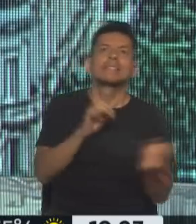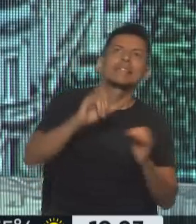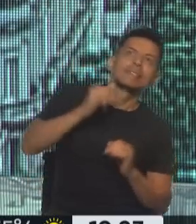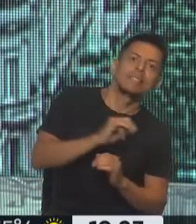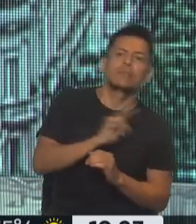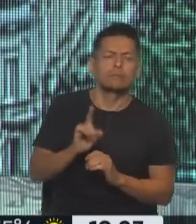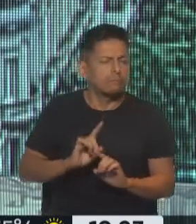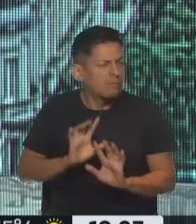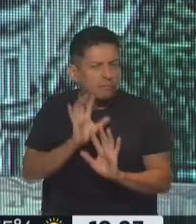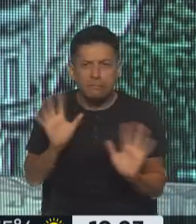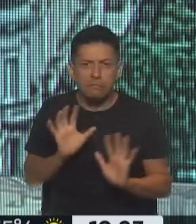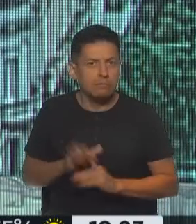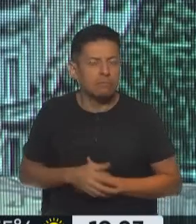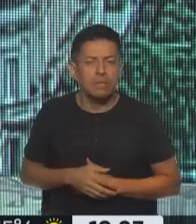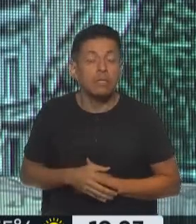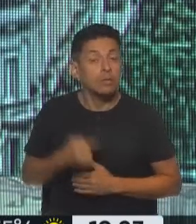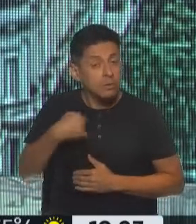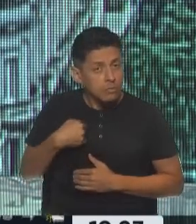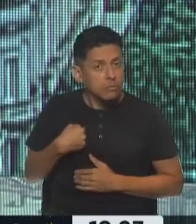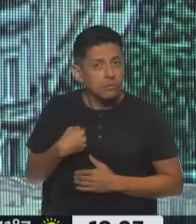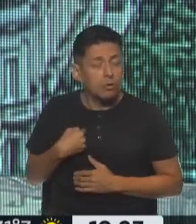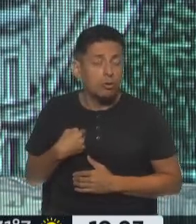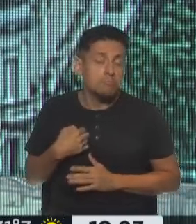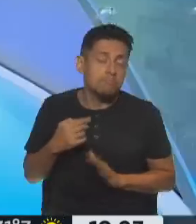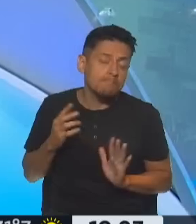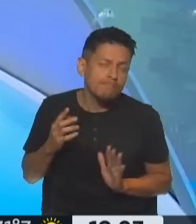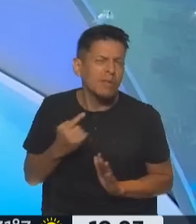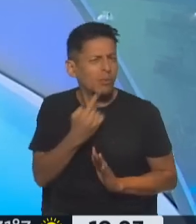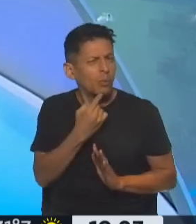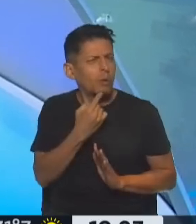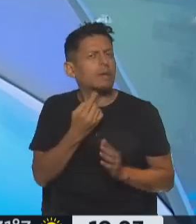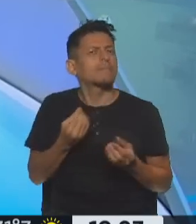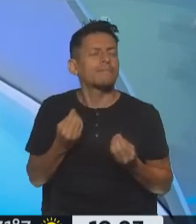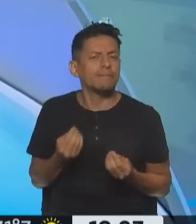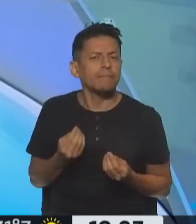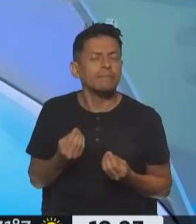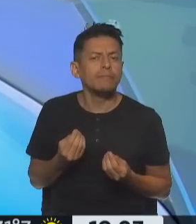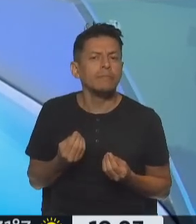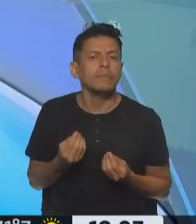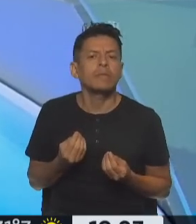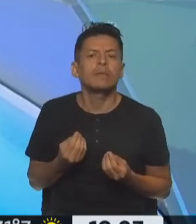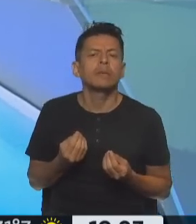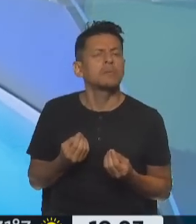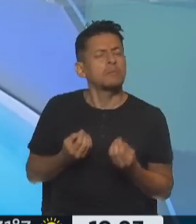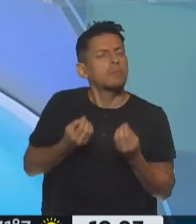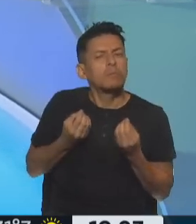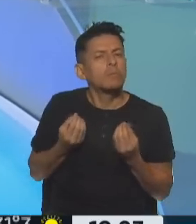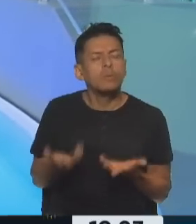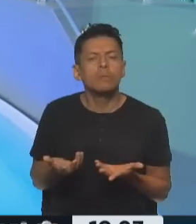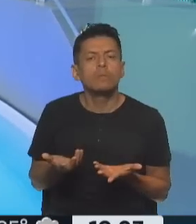no. Yo lo que sí me queda la duda es por qué si era todo tan...